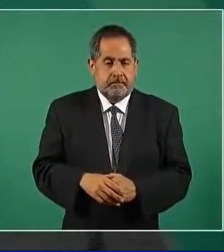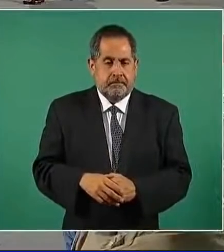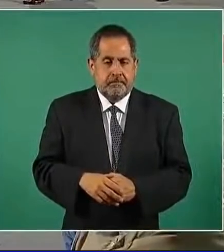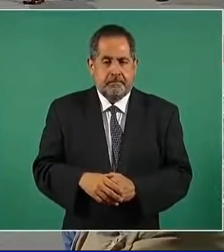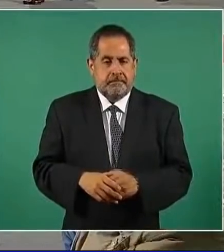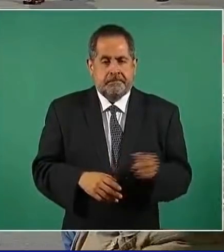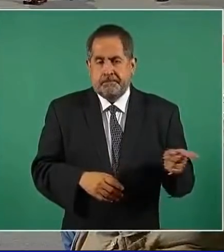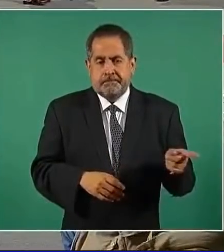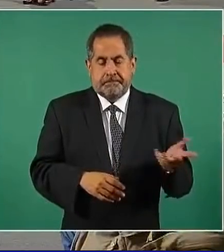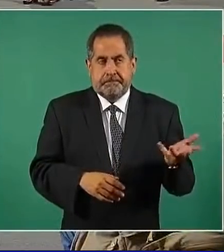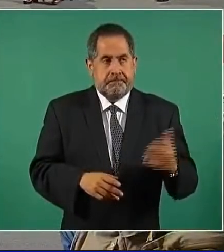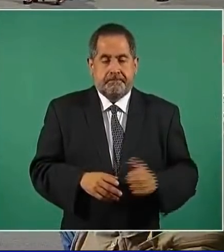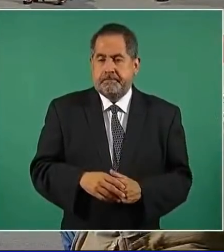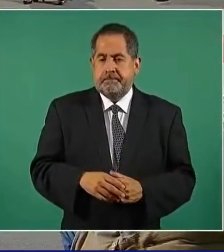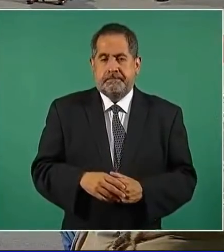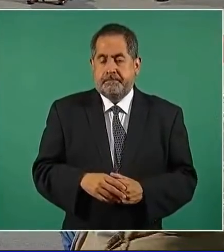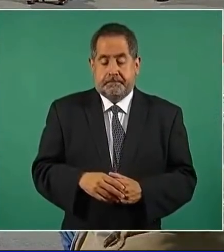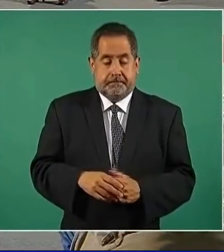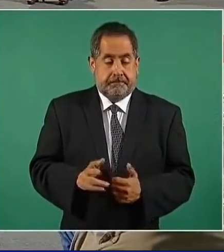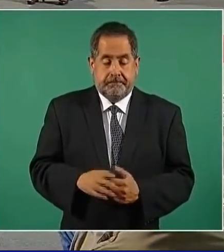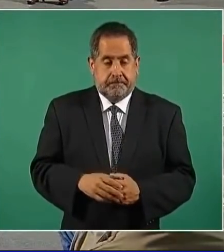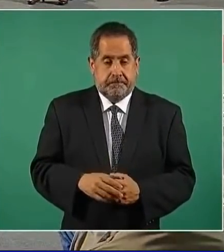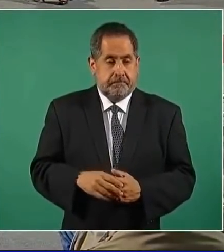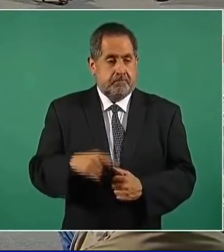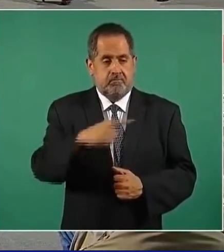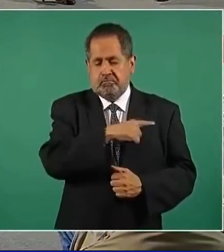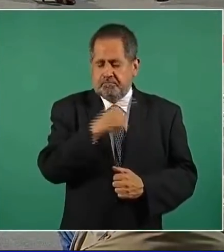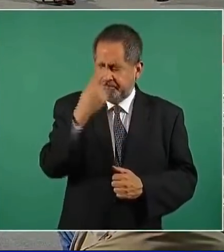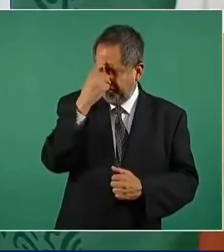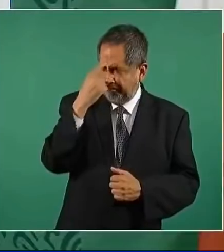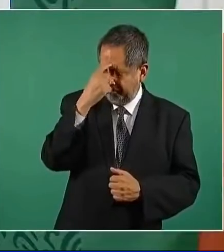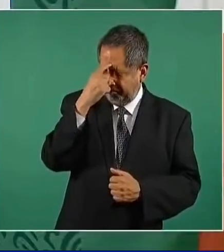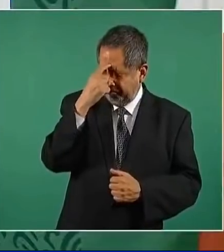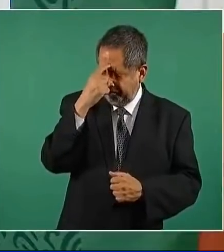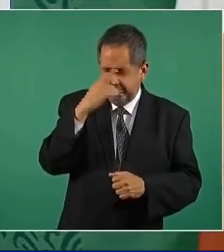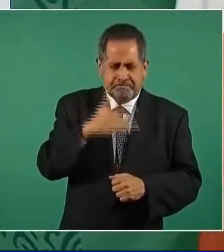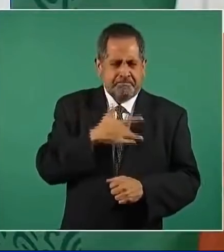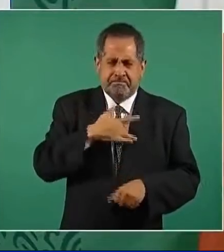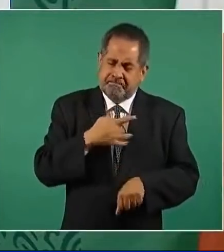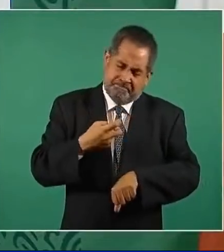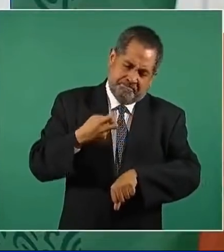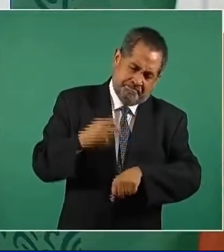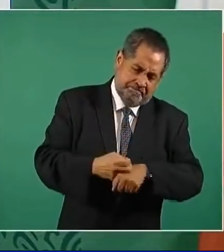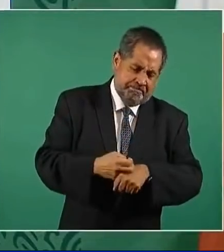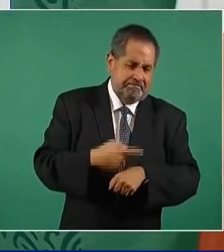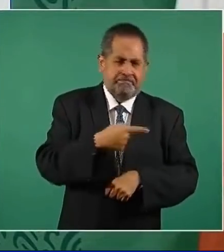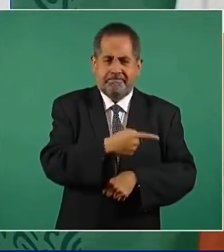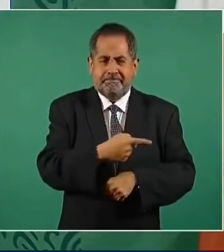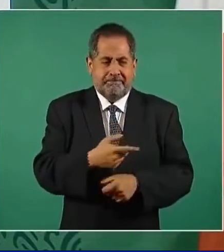los que tiene endurecido el corazón